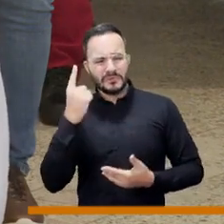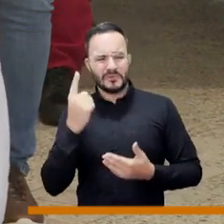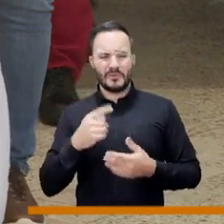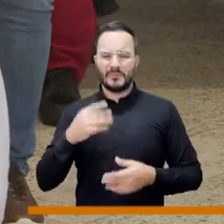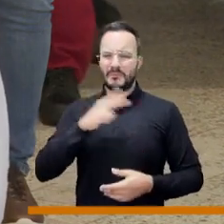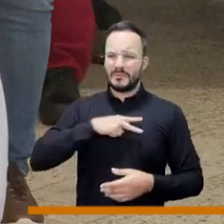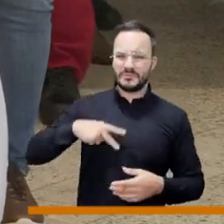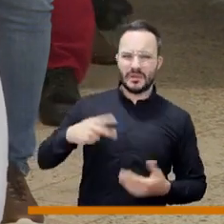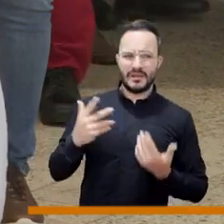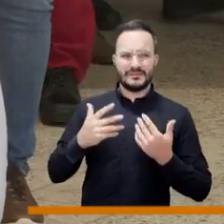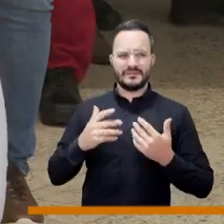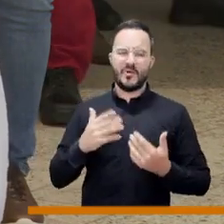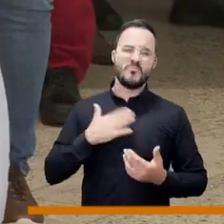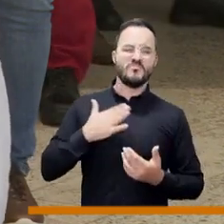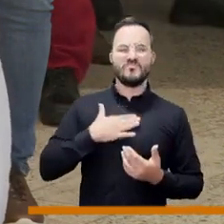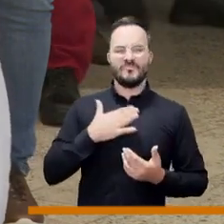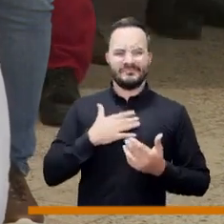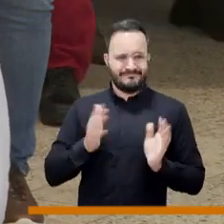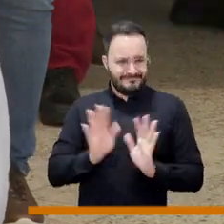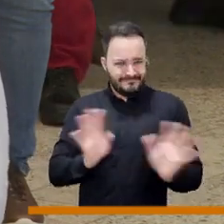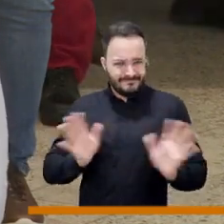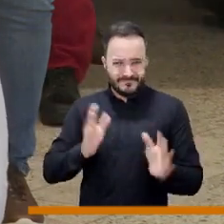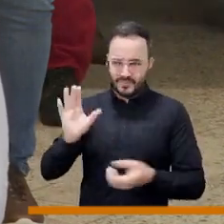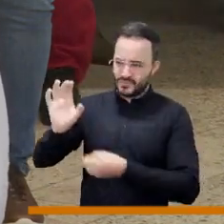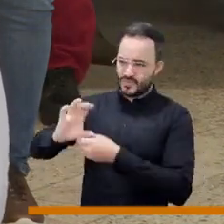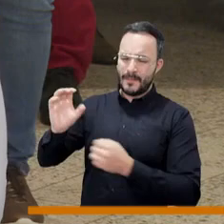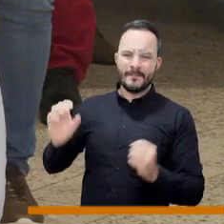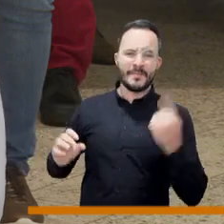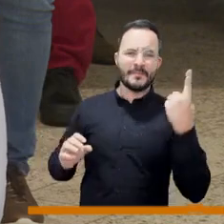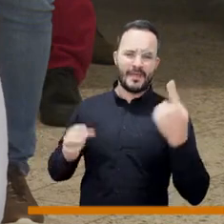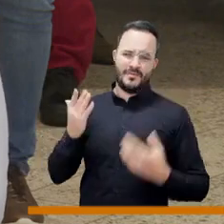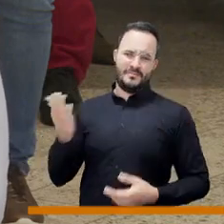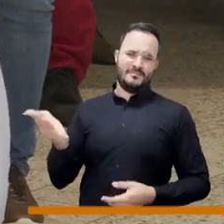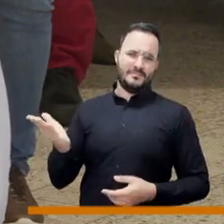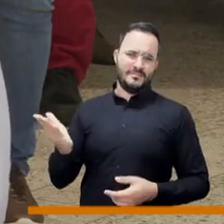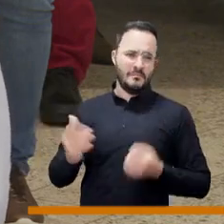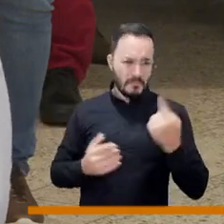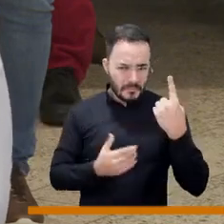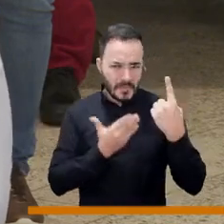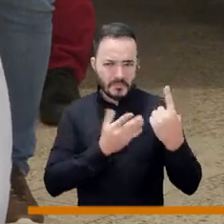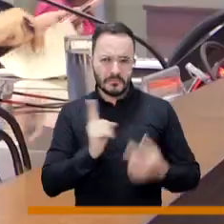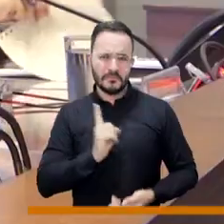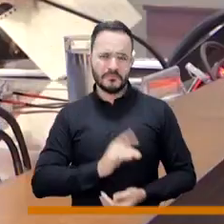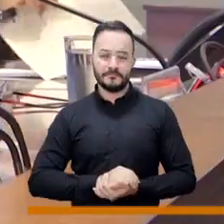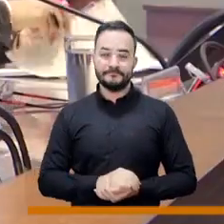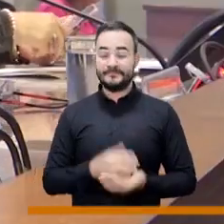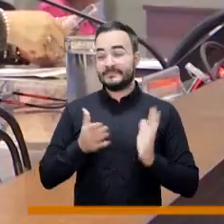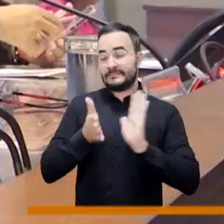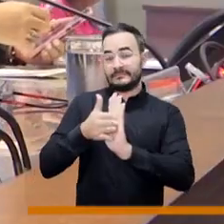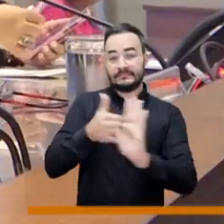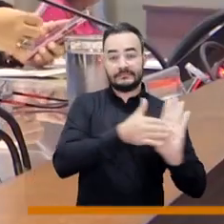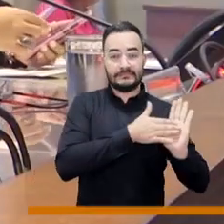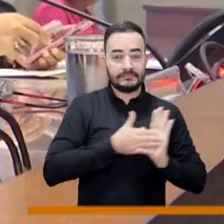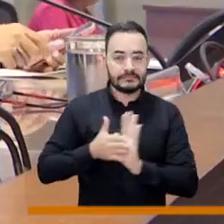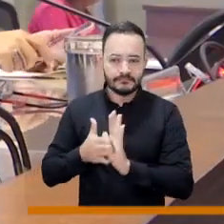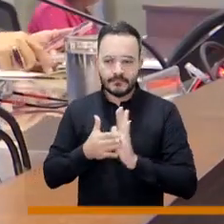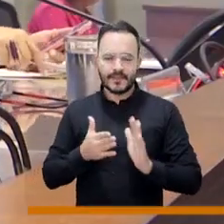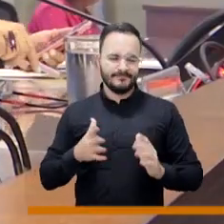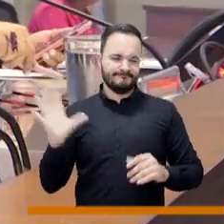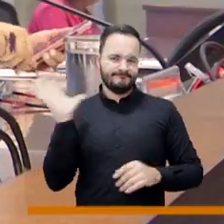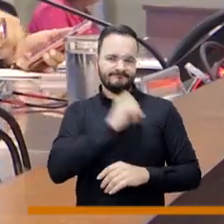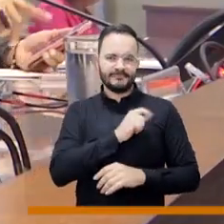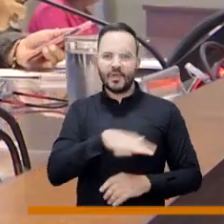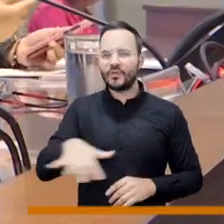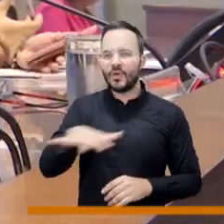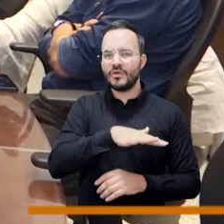ciudad. Y aquí sí, los intereses políticos y los intereses personales no pueden estar encima por los intereses de la ciudad. Las reacciones son de diversa